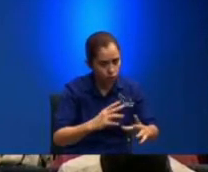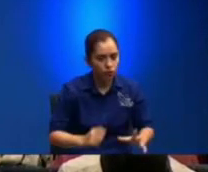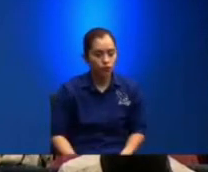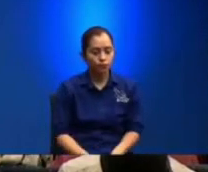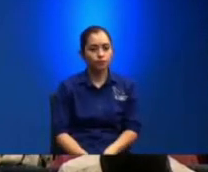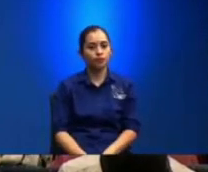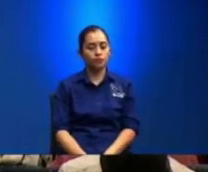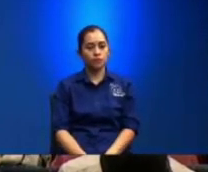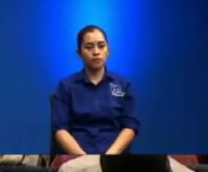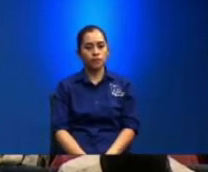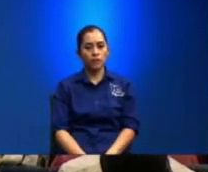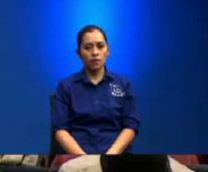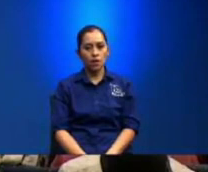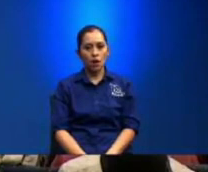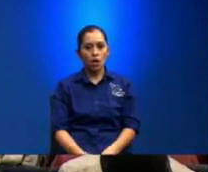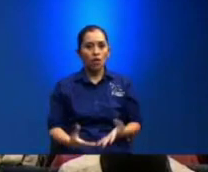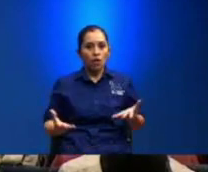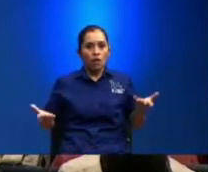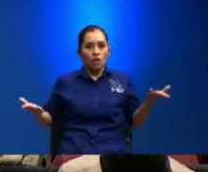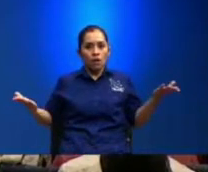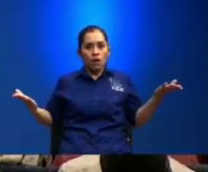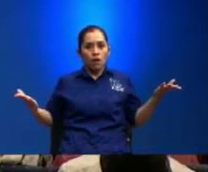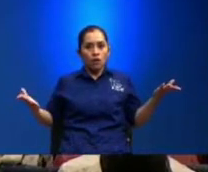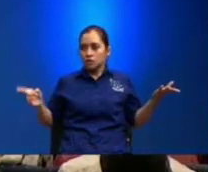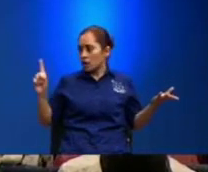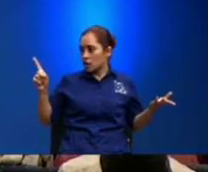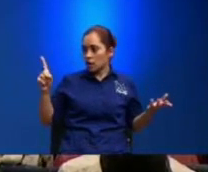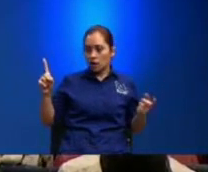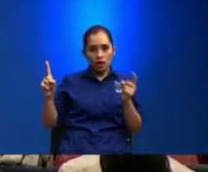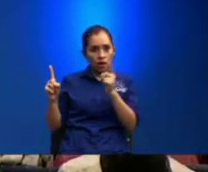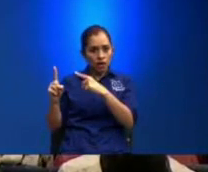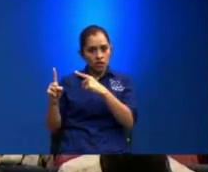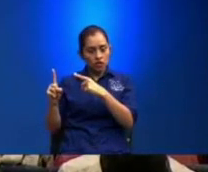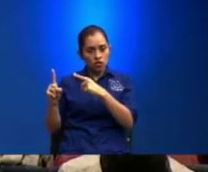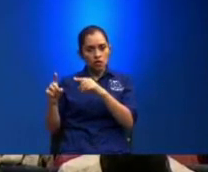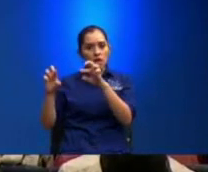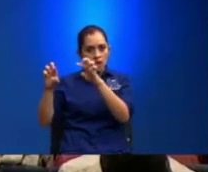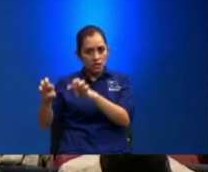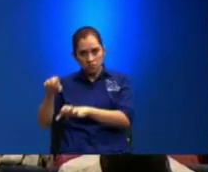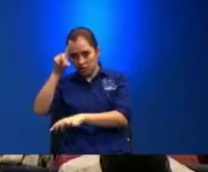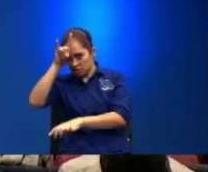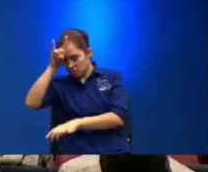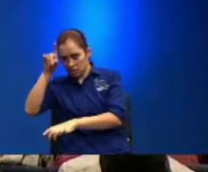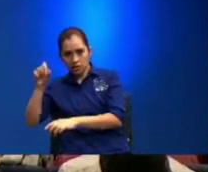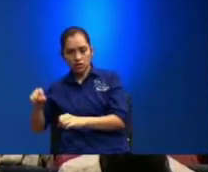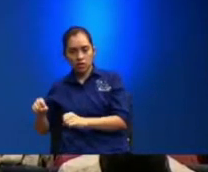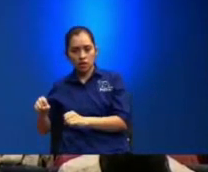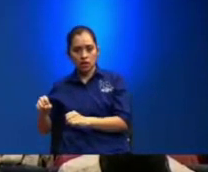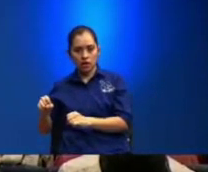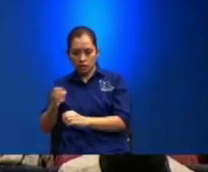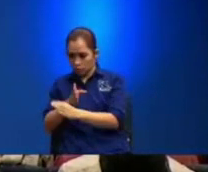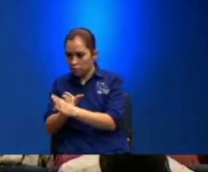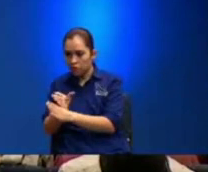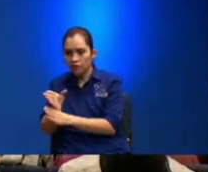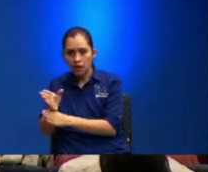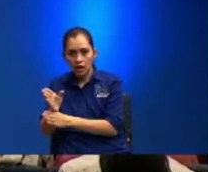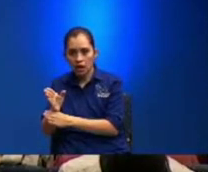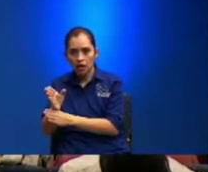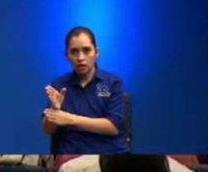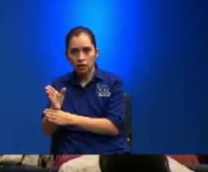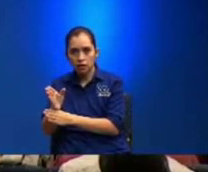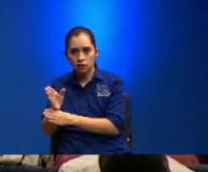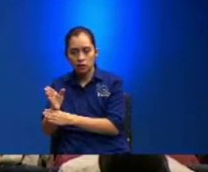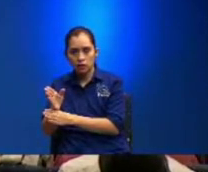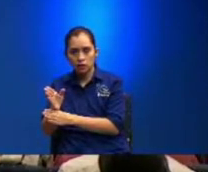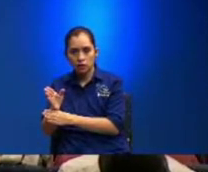los cristianos sean más fieles al único dios verdadero yo creo que ahí es donde nosotros tenemos que definirnos si no no no a